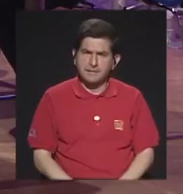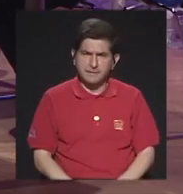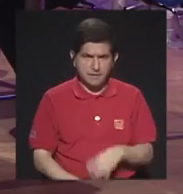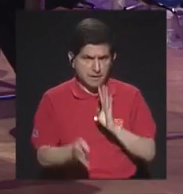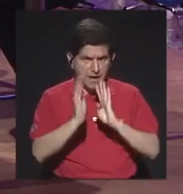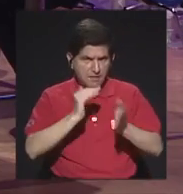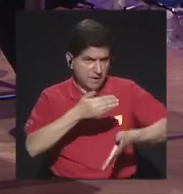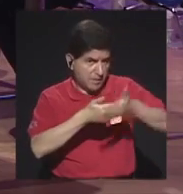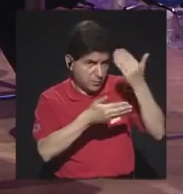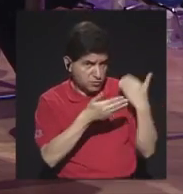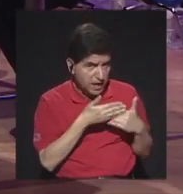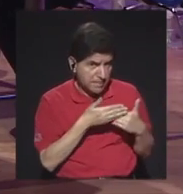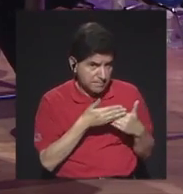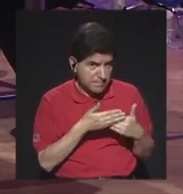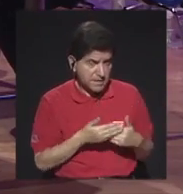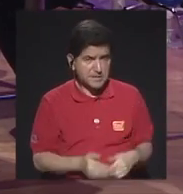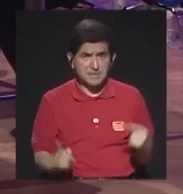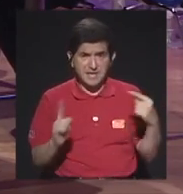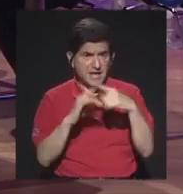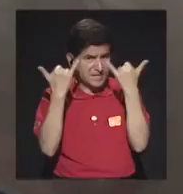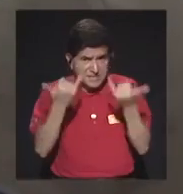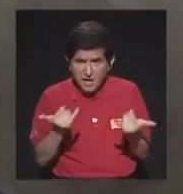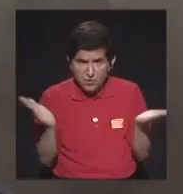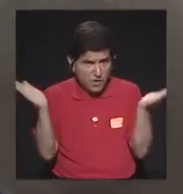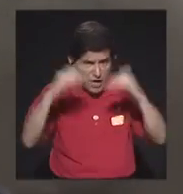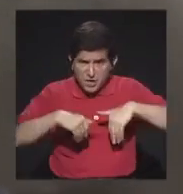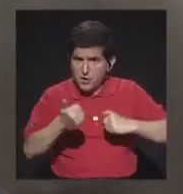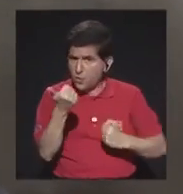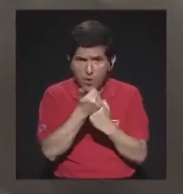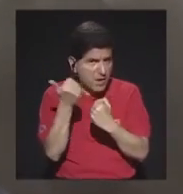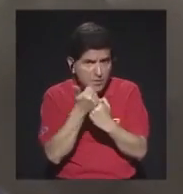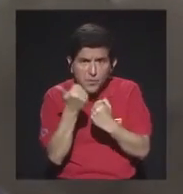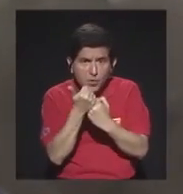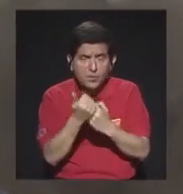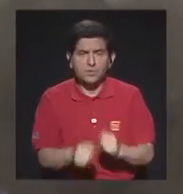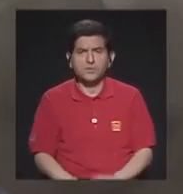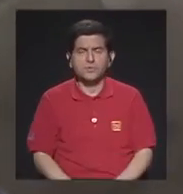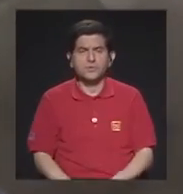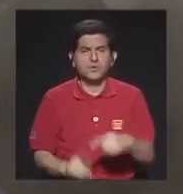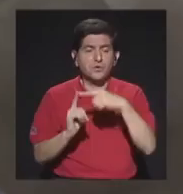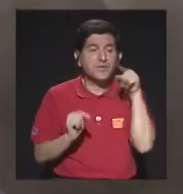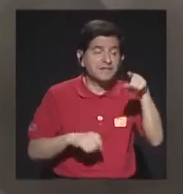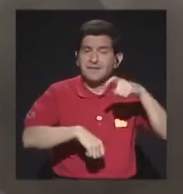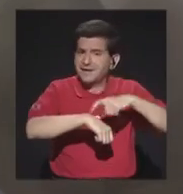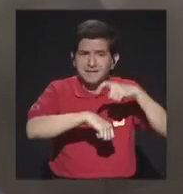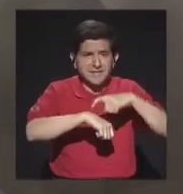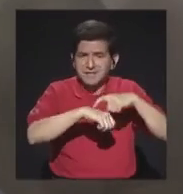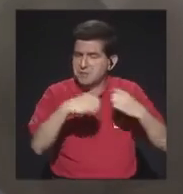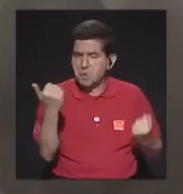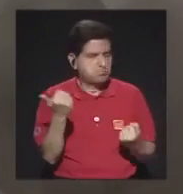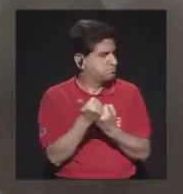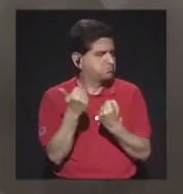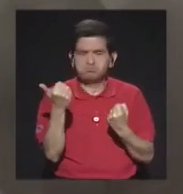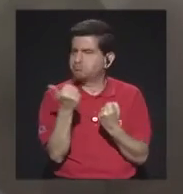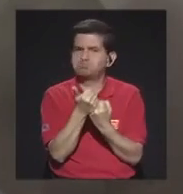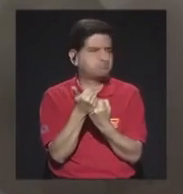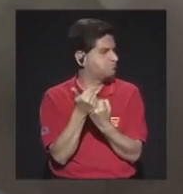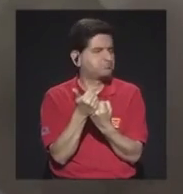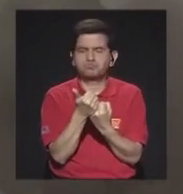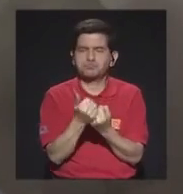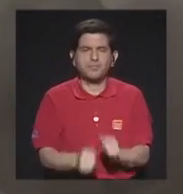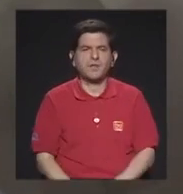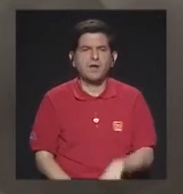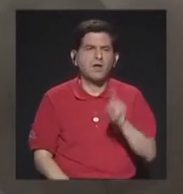al inicio. Del inicio, ¿y desde entonces sí. No lo apoya? ¿O no, desde entonces no lo apoya. Hubo